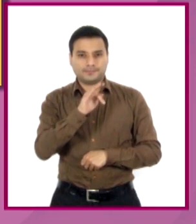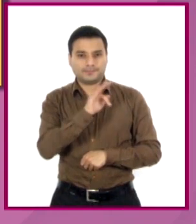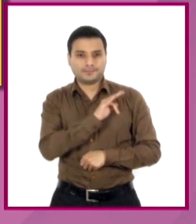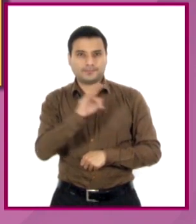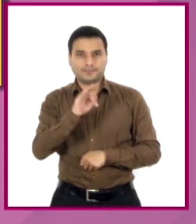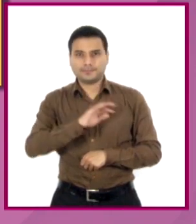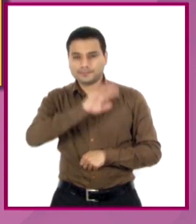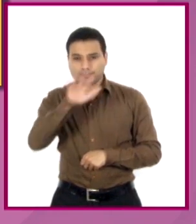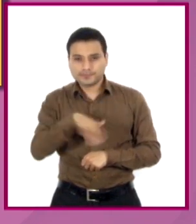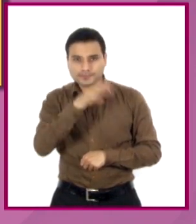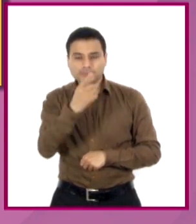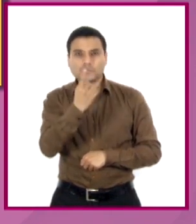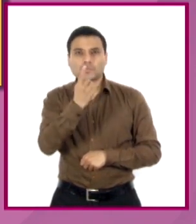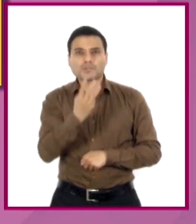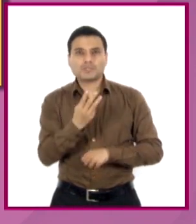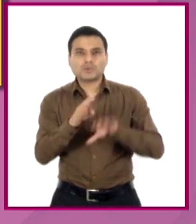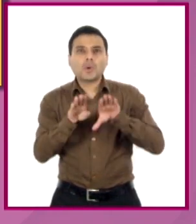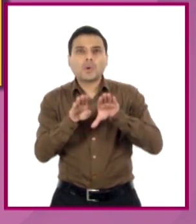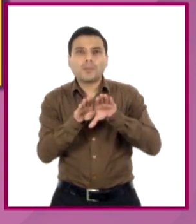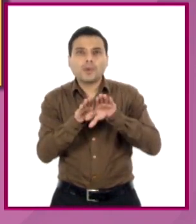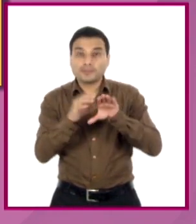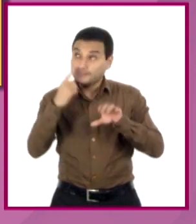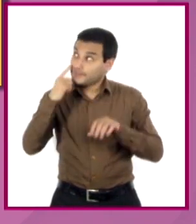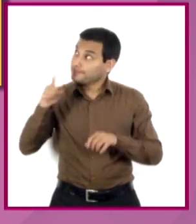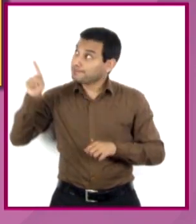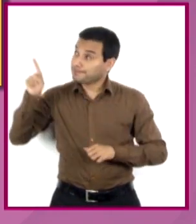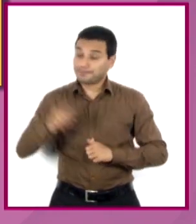fracción 1/3 de este modo.